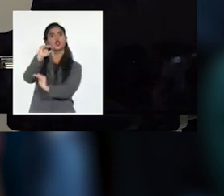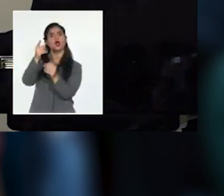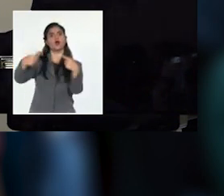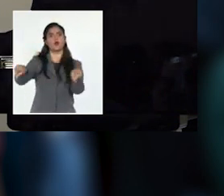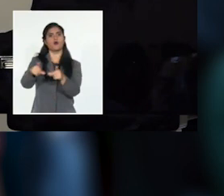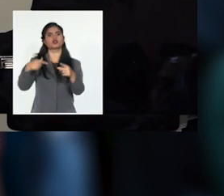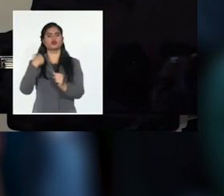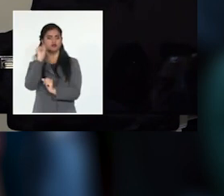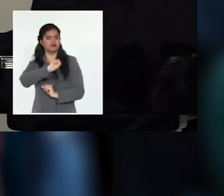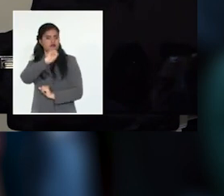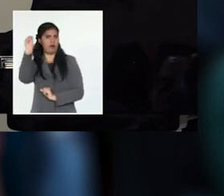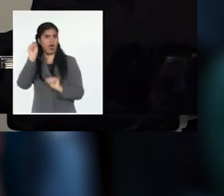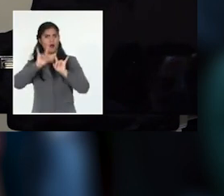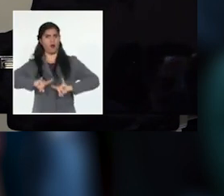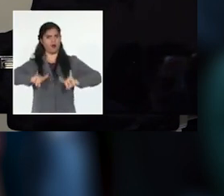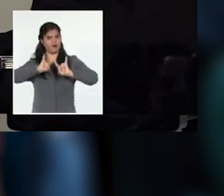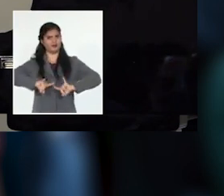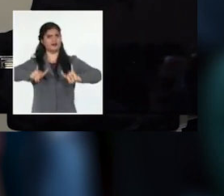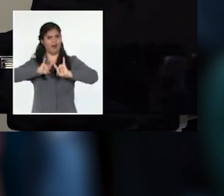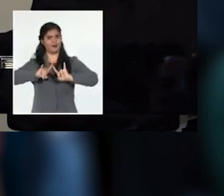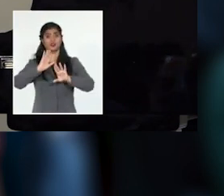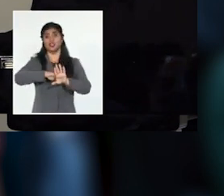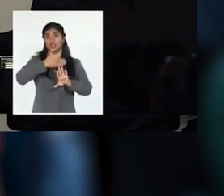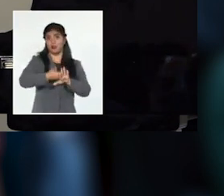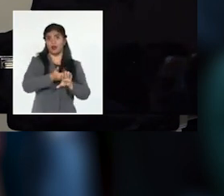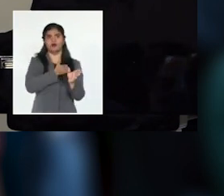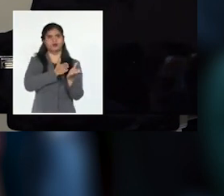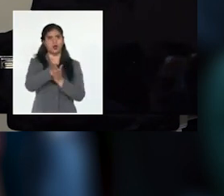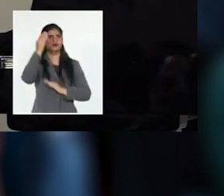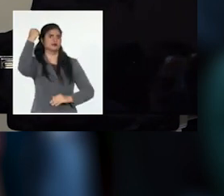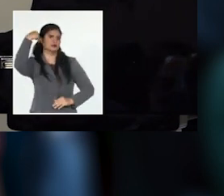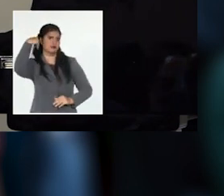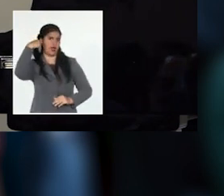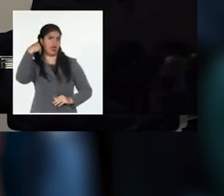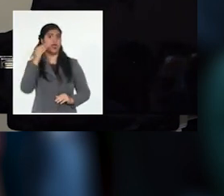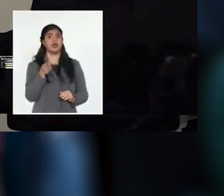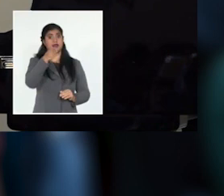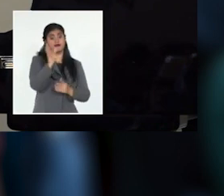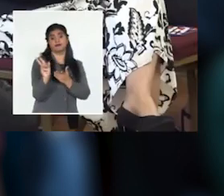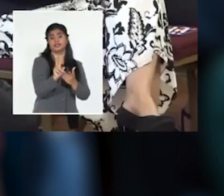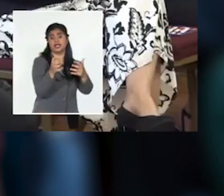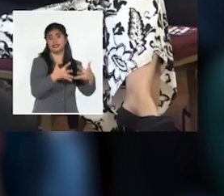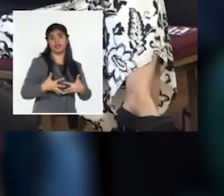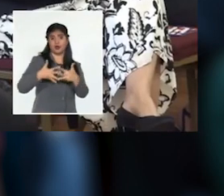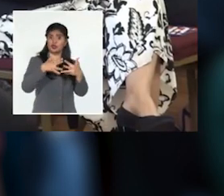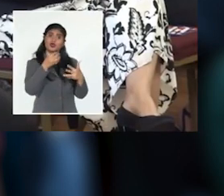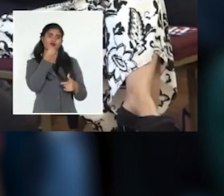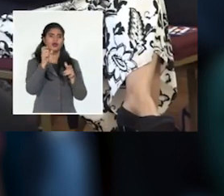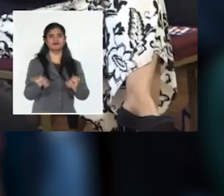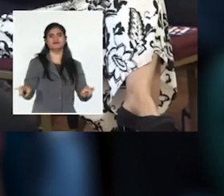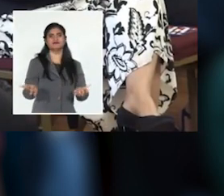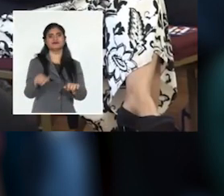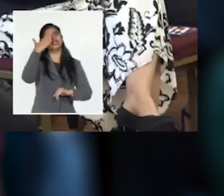y después poder ir y representar mi país en muchos países del